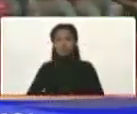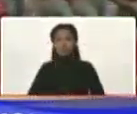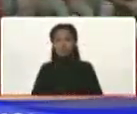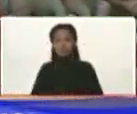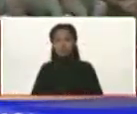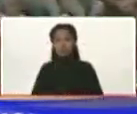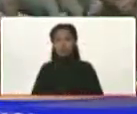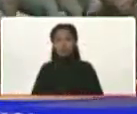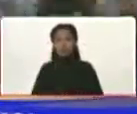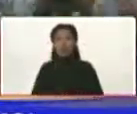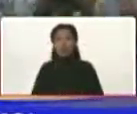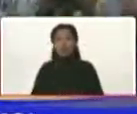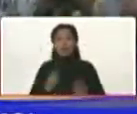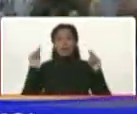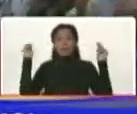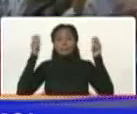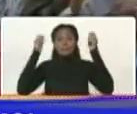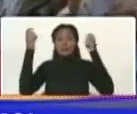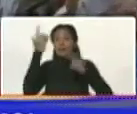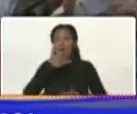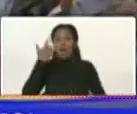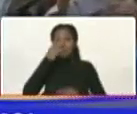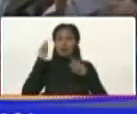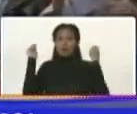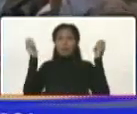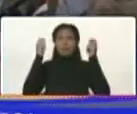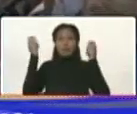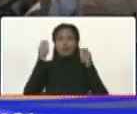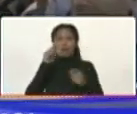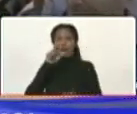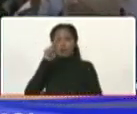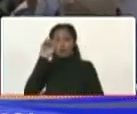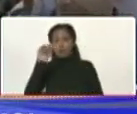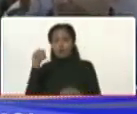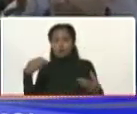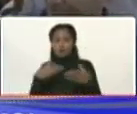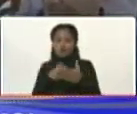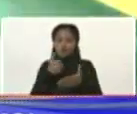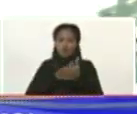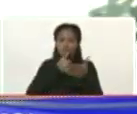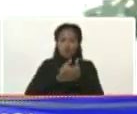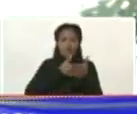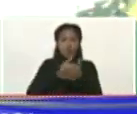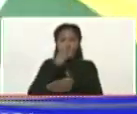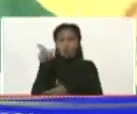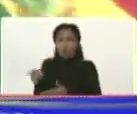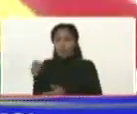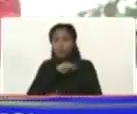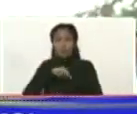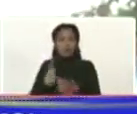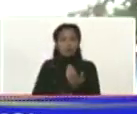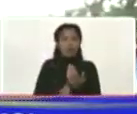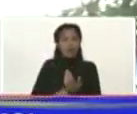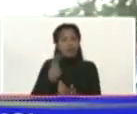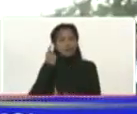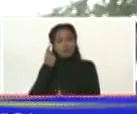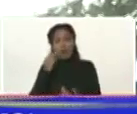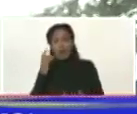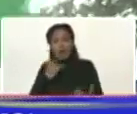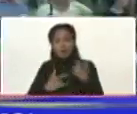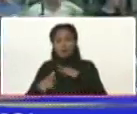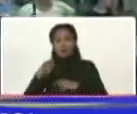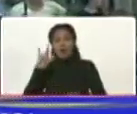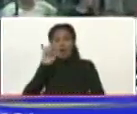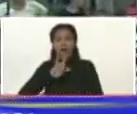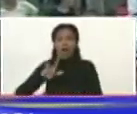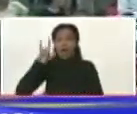Viva Lumumba, viva África y que viva Lumumba y todos los mártires de ahí. Nuestra hermana, nuestra madre África,